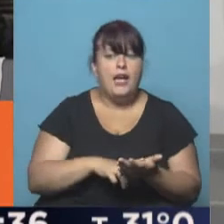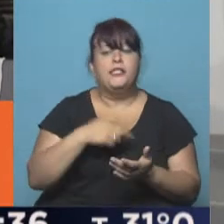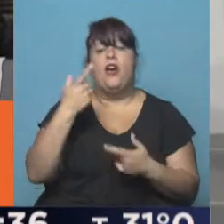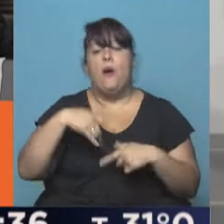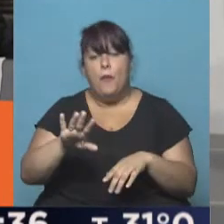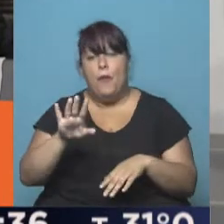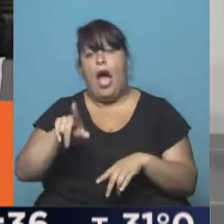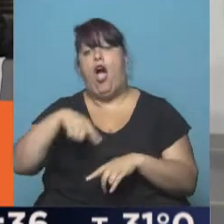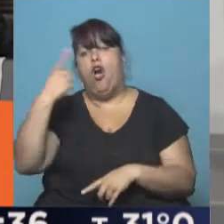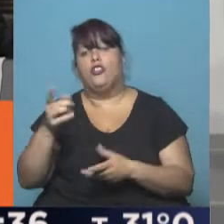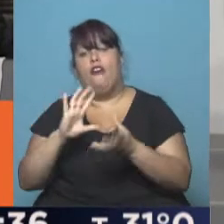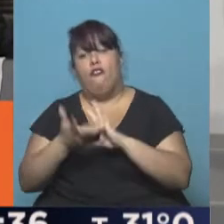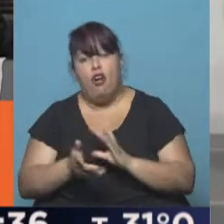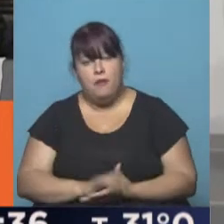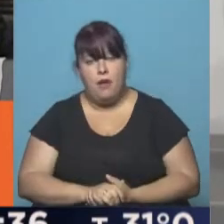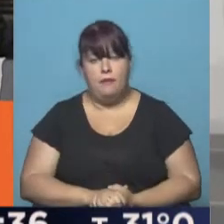haber alguna otra modalidad?